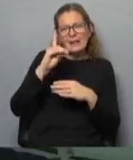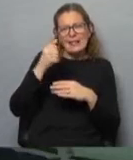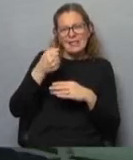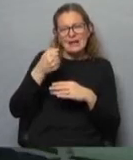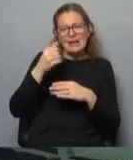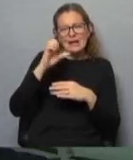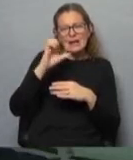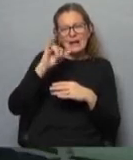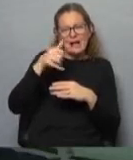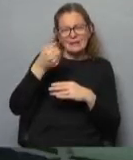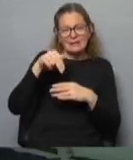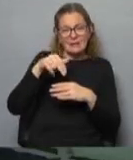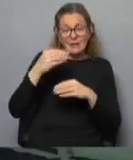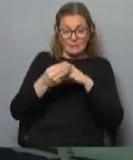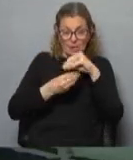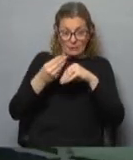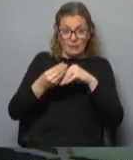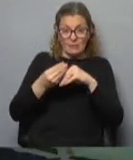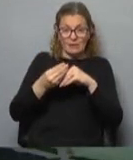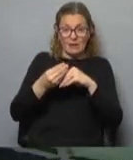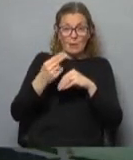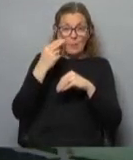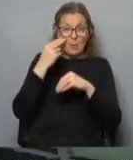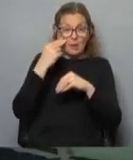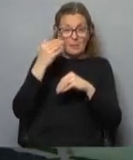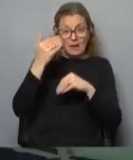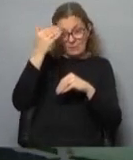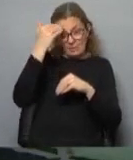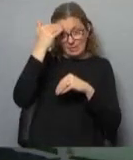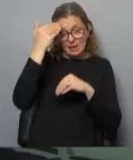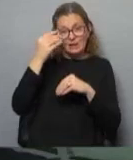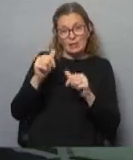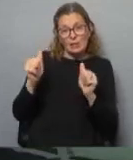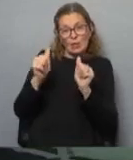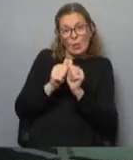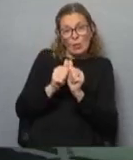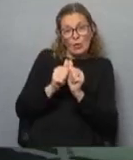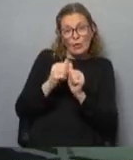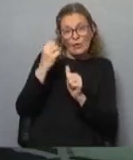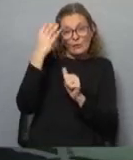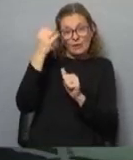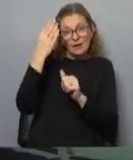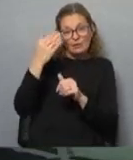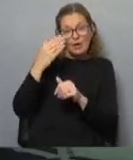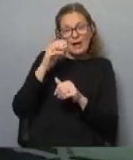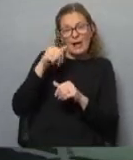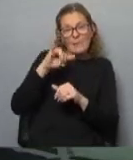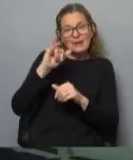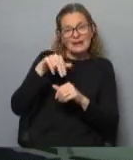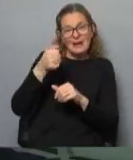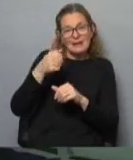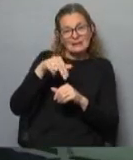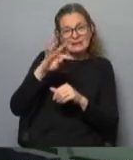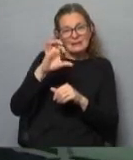de la asociación de familiares de personas con padecimientos mentales que se unen en la federación caminantes y ya nos mencionaba